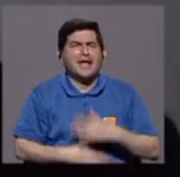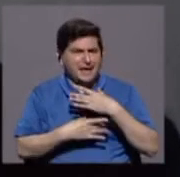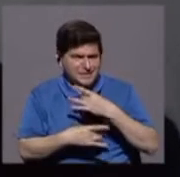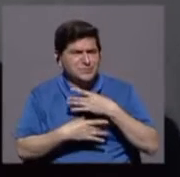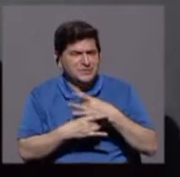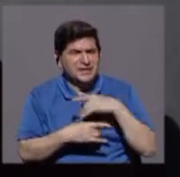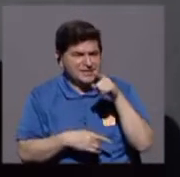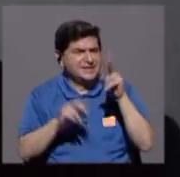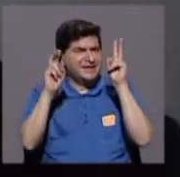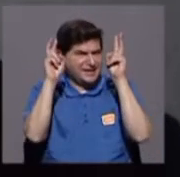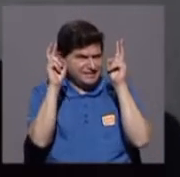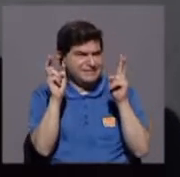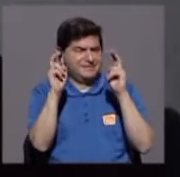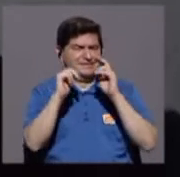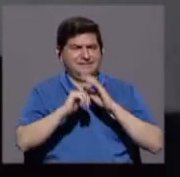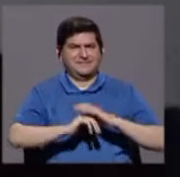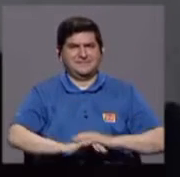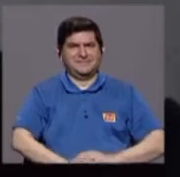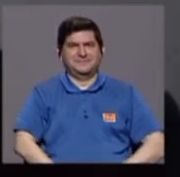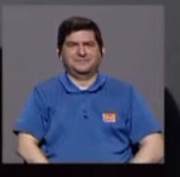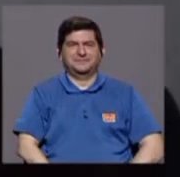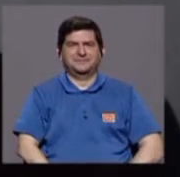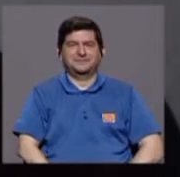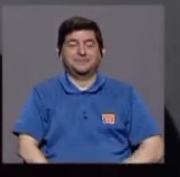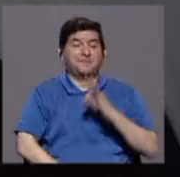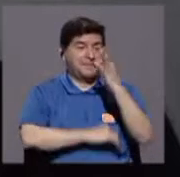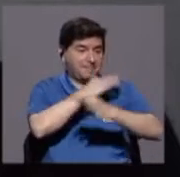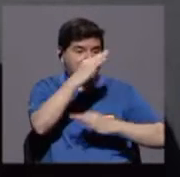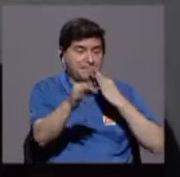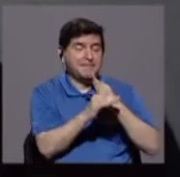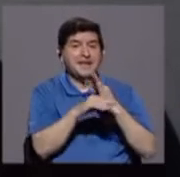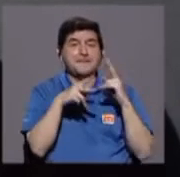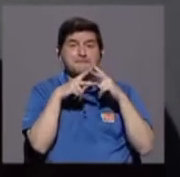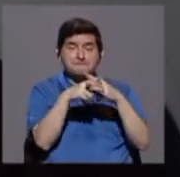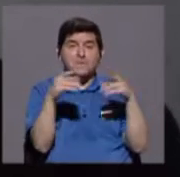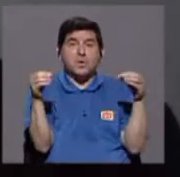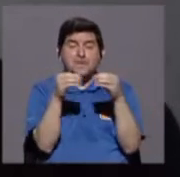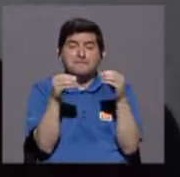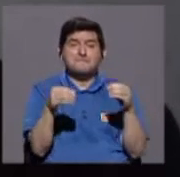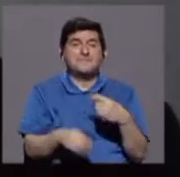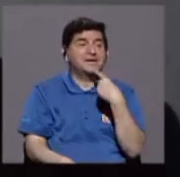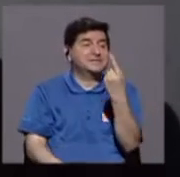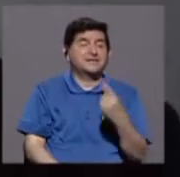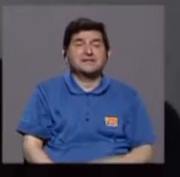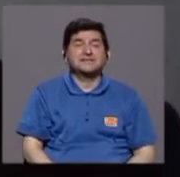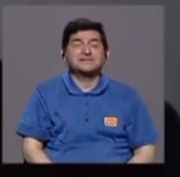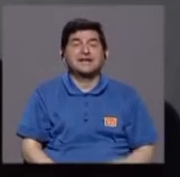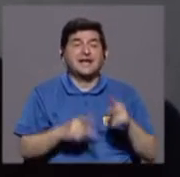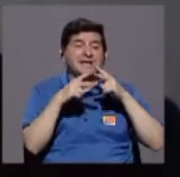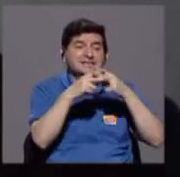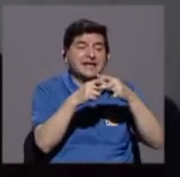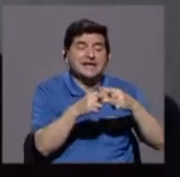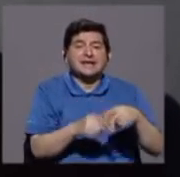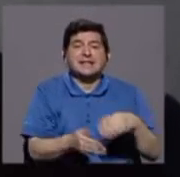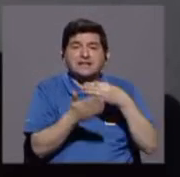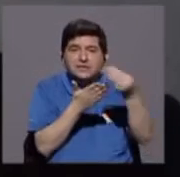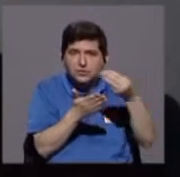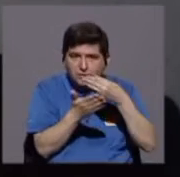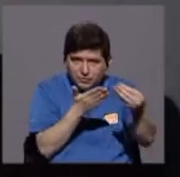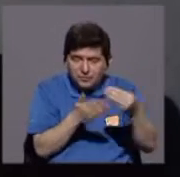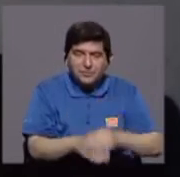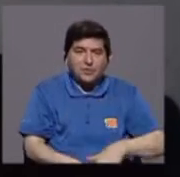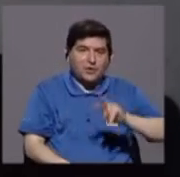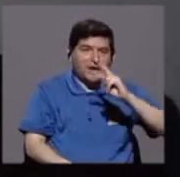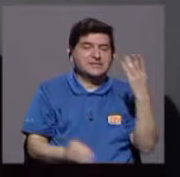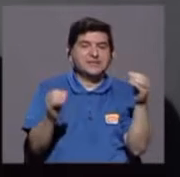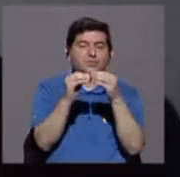un tema interesante, y es que el tipo de crédito más mencionado es el crédito de consumo. El segundo